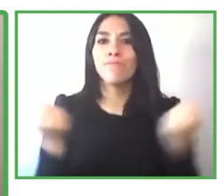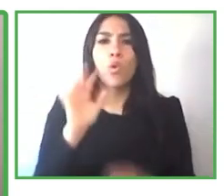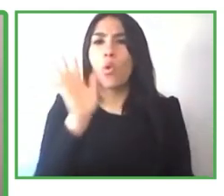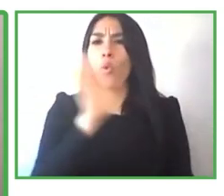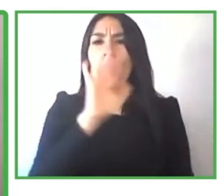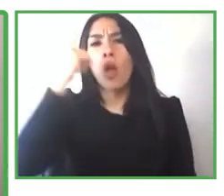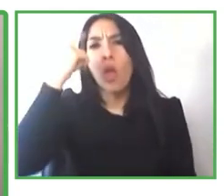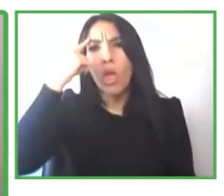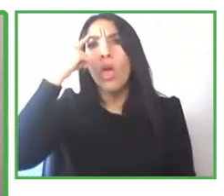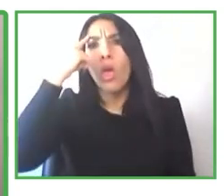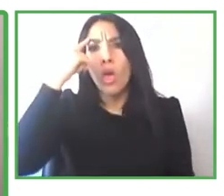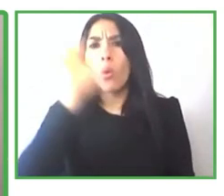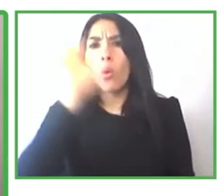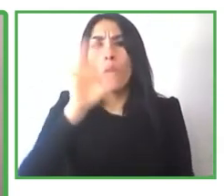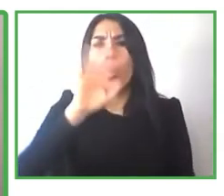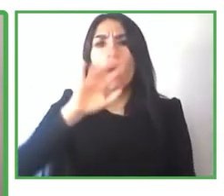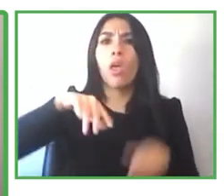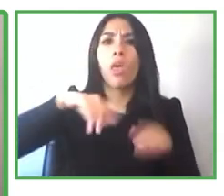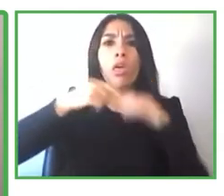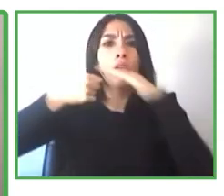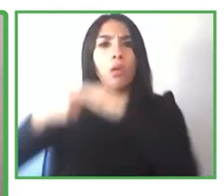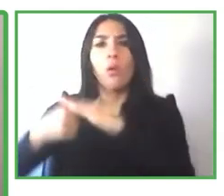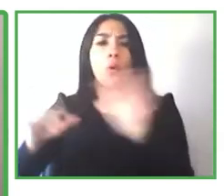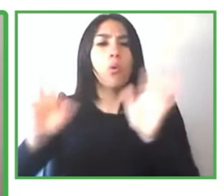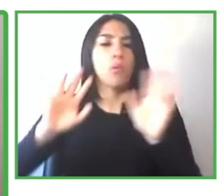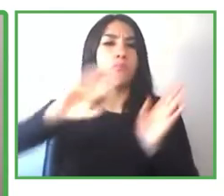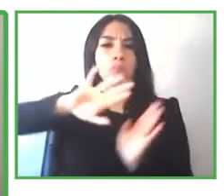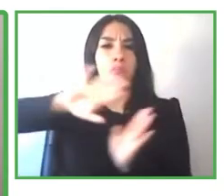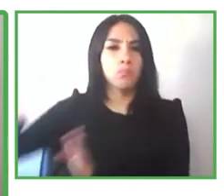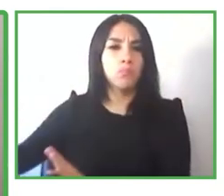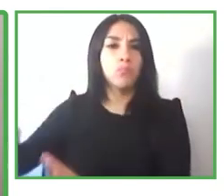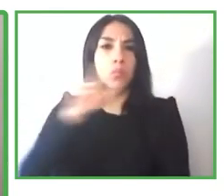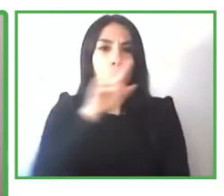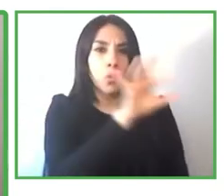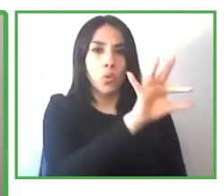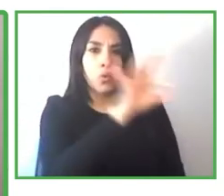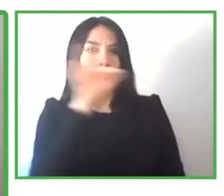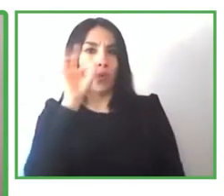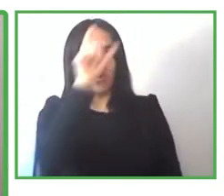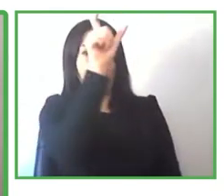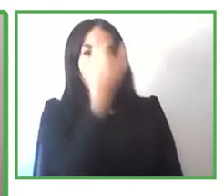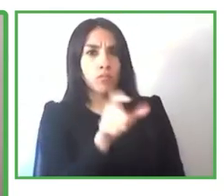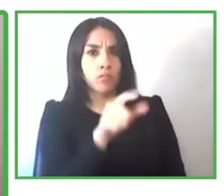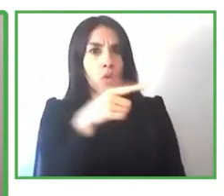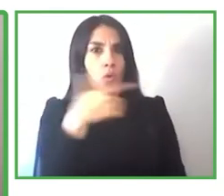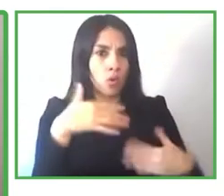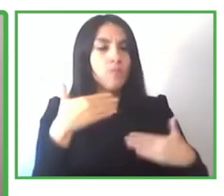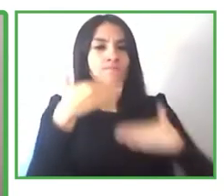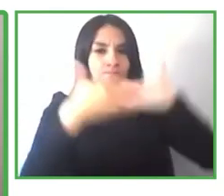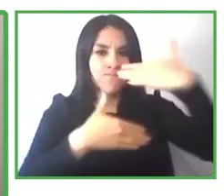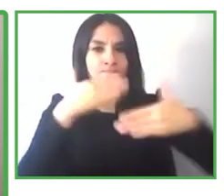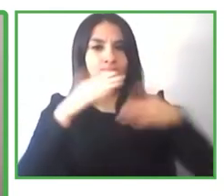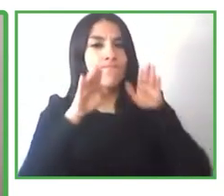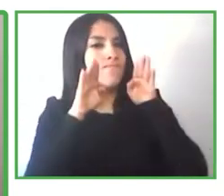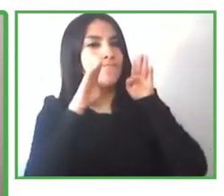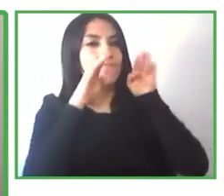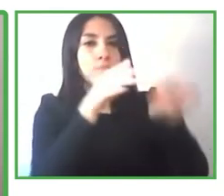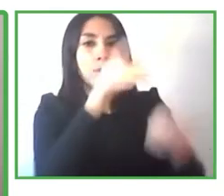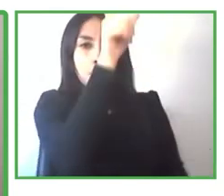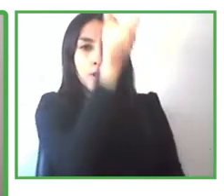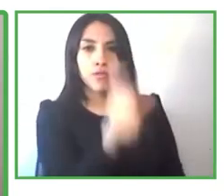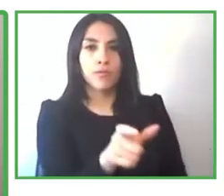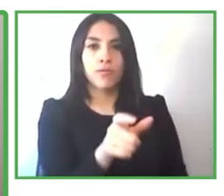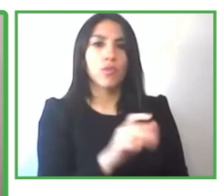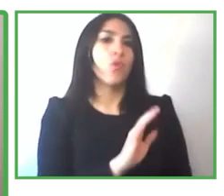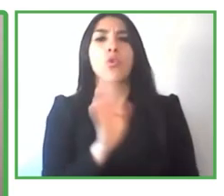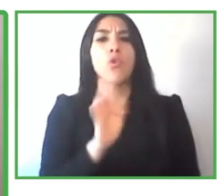discapacidades son simplemente una persona más. Hay que aceptarlas como son y tratarlas como una persona primero. Son